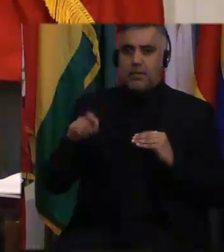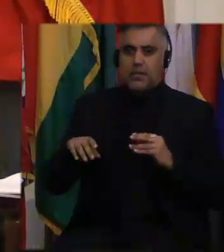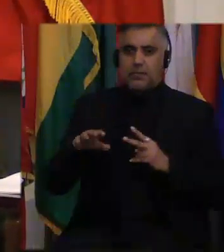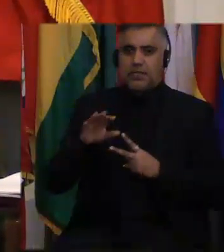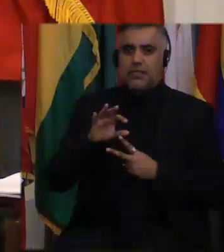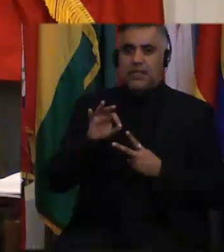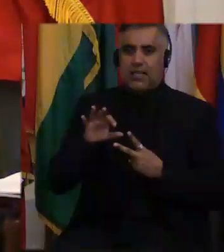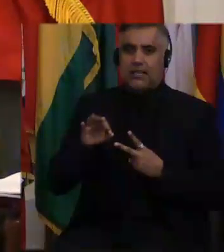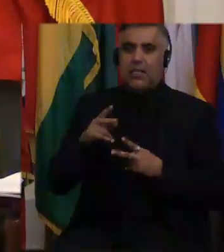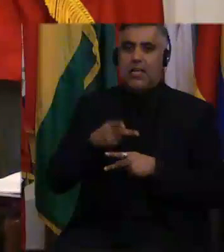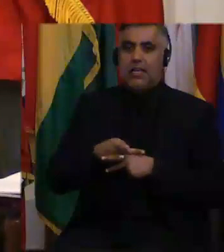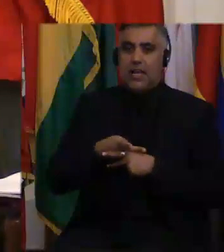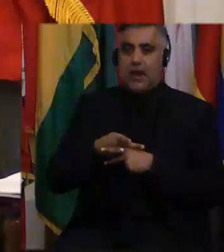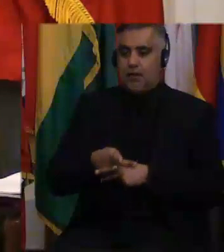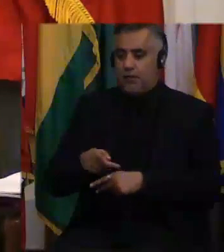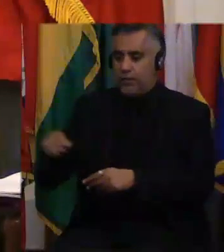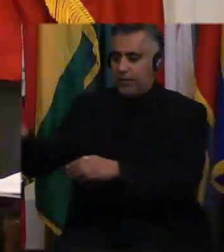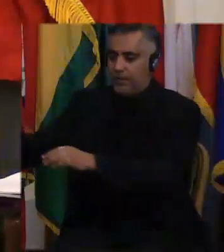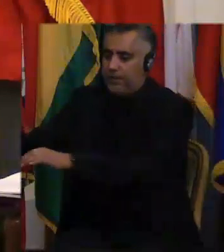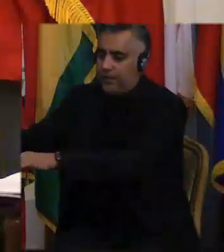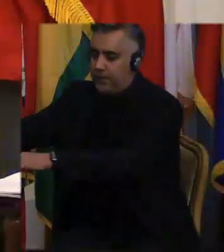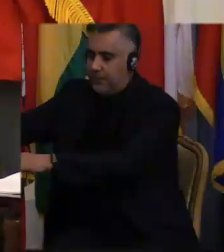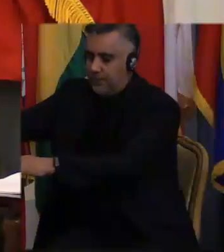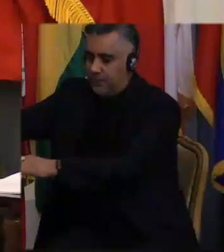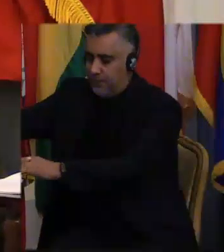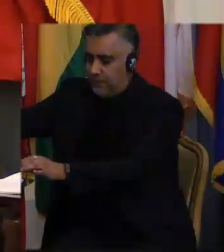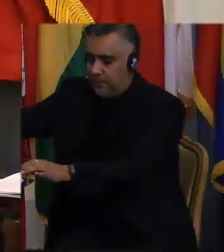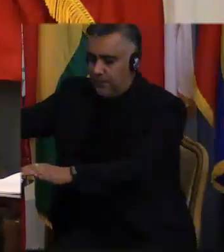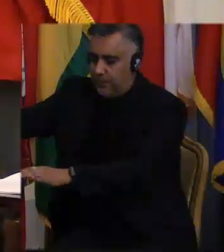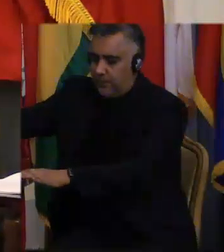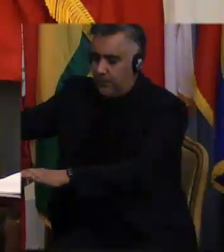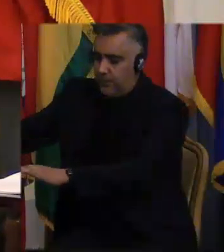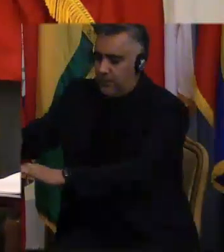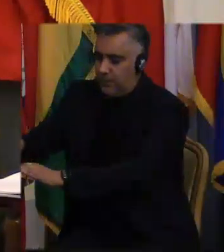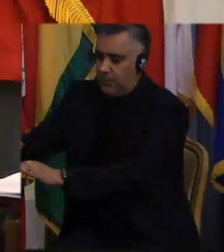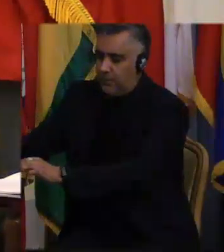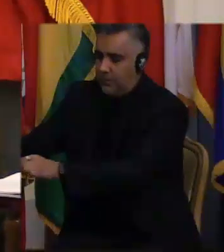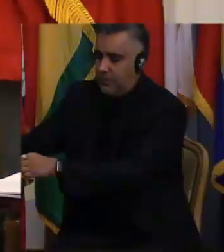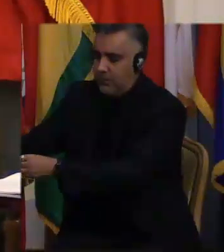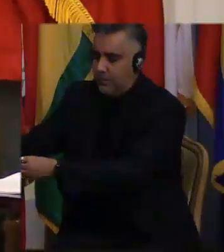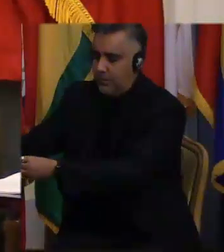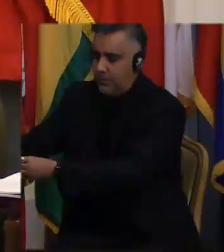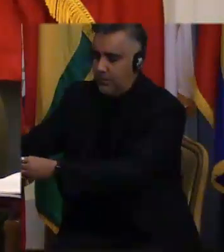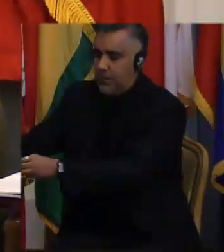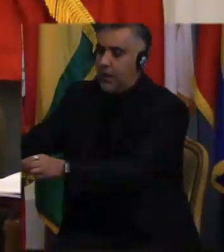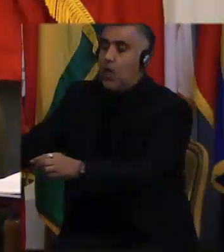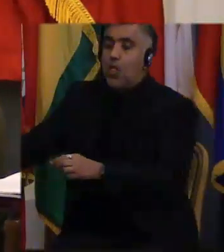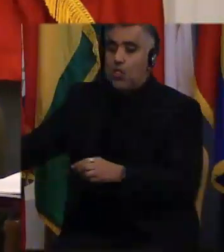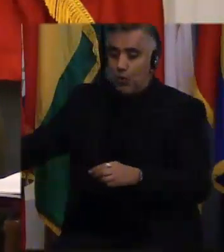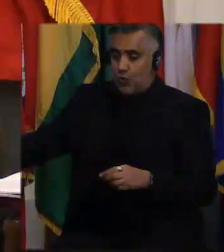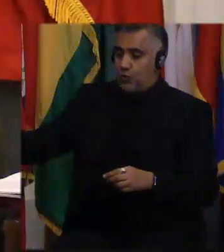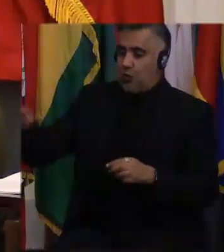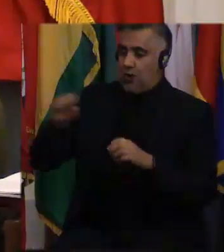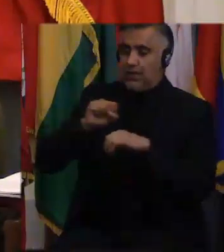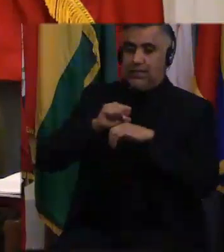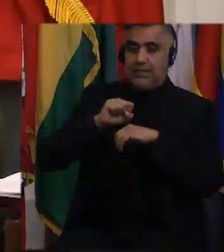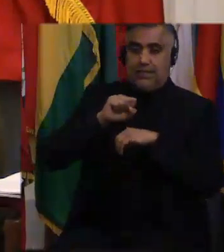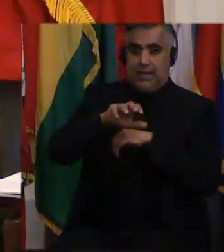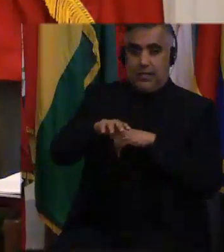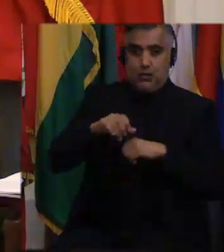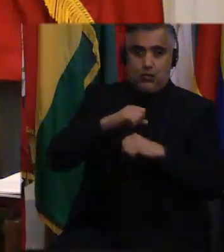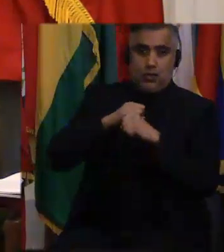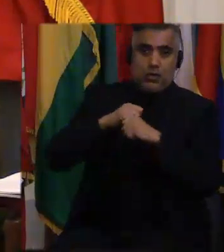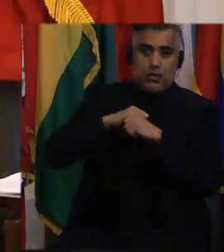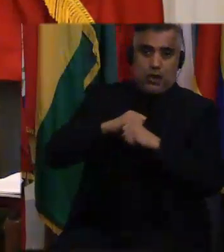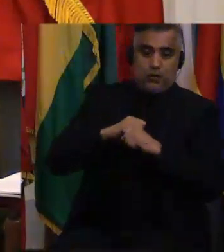porque a veces los cuerpos que se envían para cubrir esos desastres son los que terminan ejerciendo violencia contra las mujeres.